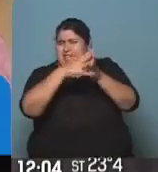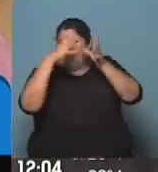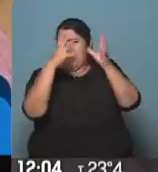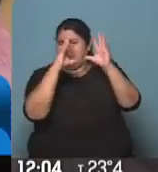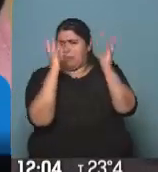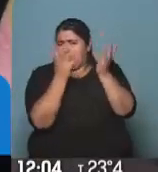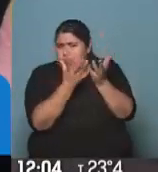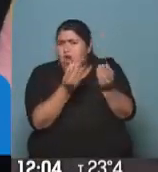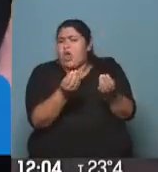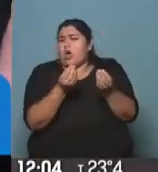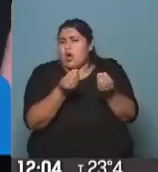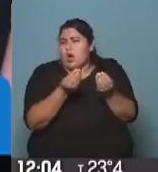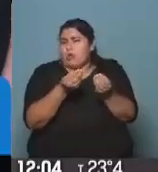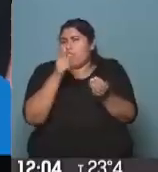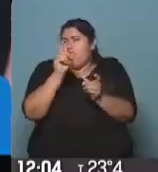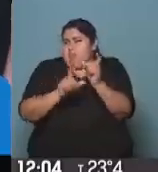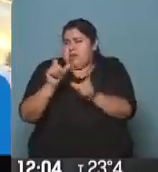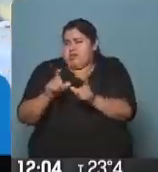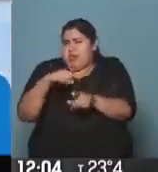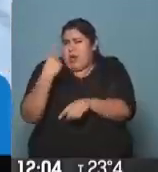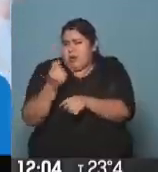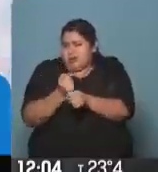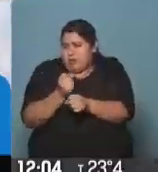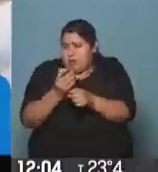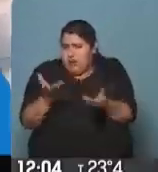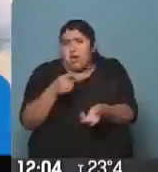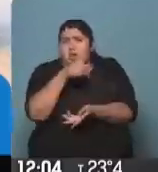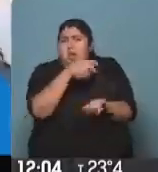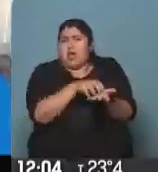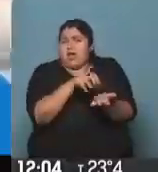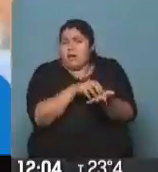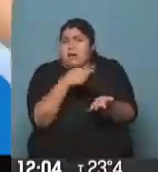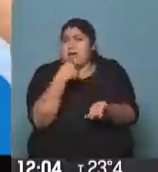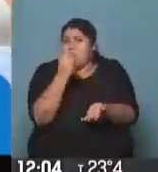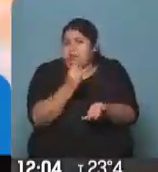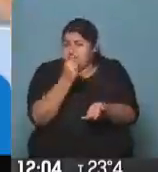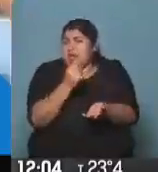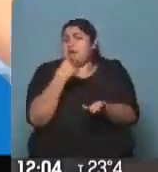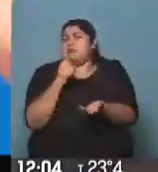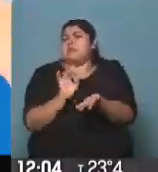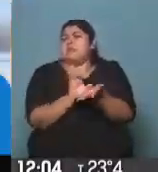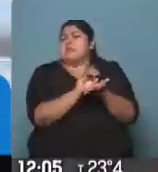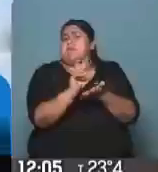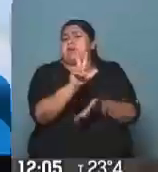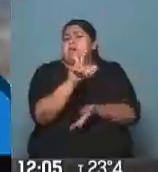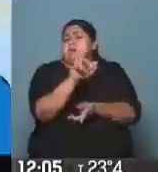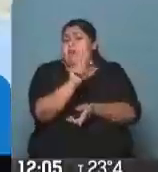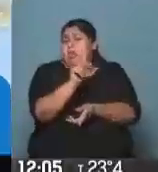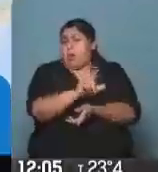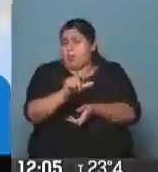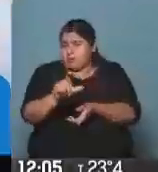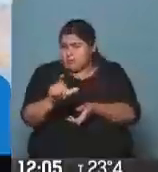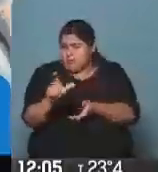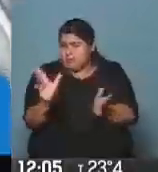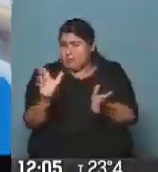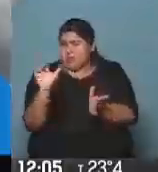le queda al resto de los trabajadores del país? Además, los argumentos de la empresa son increíbles. Despiden 32 trabajadores. ¿Alguien puede